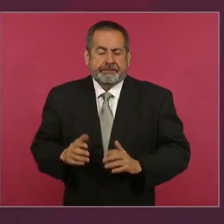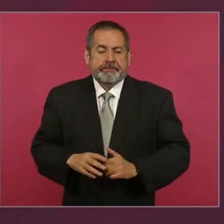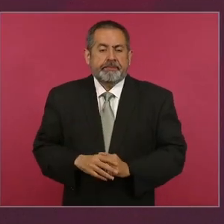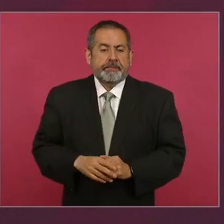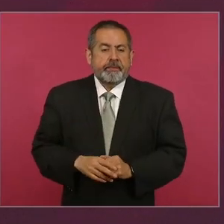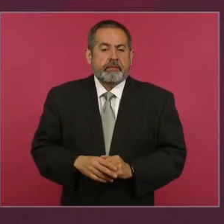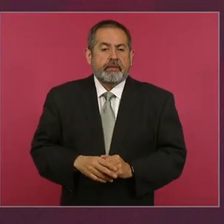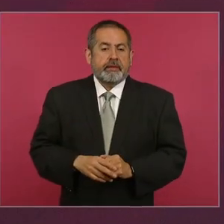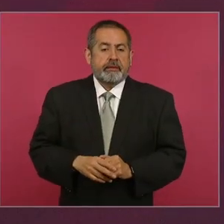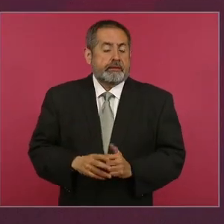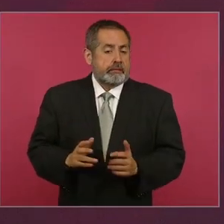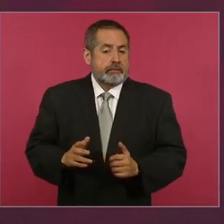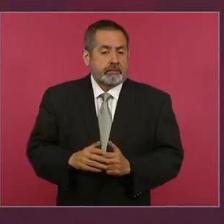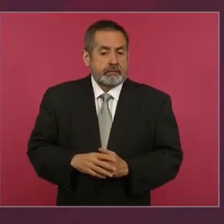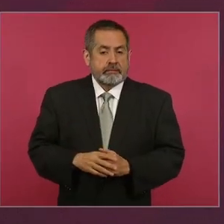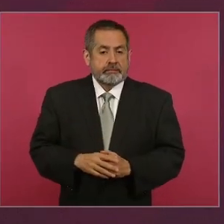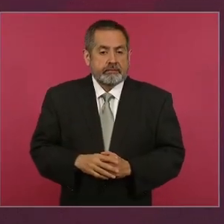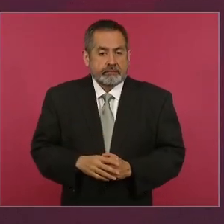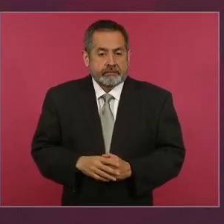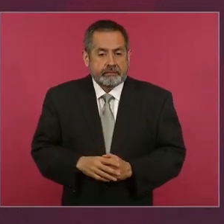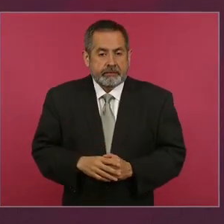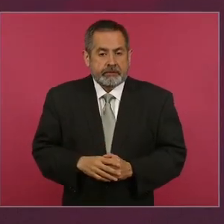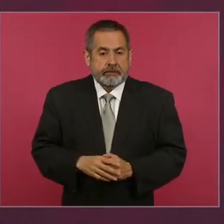y también